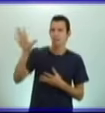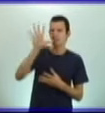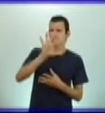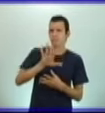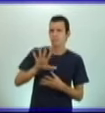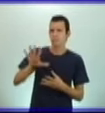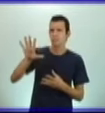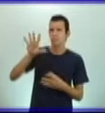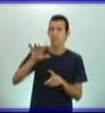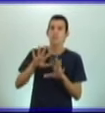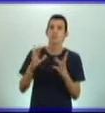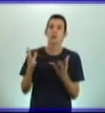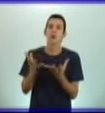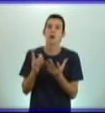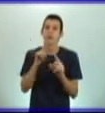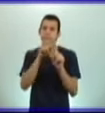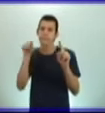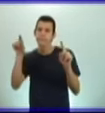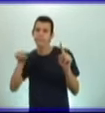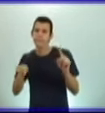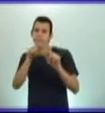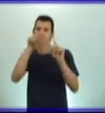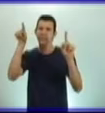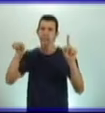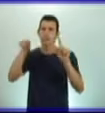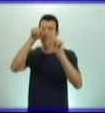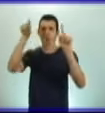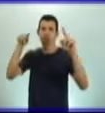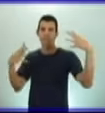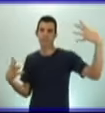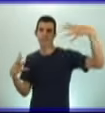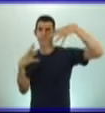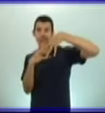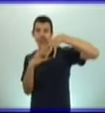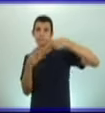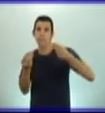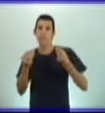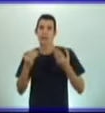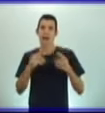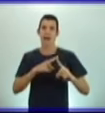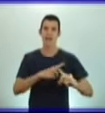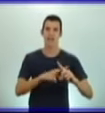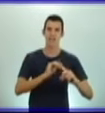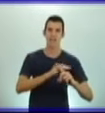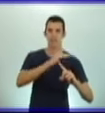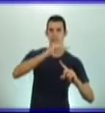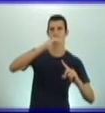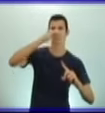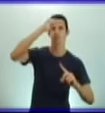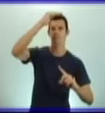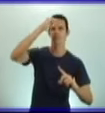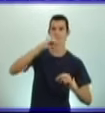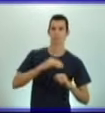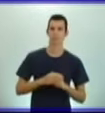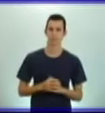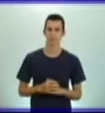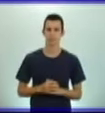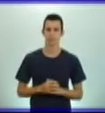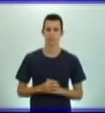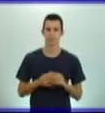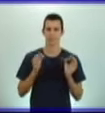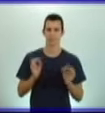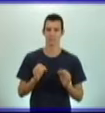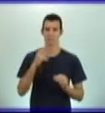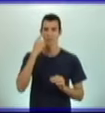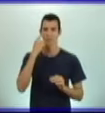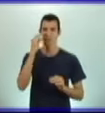X. Observen ahí que hemos señalado un signo más aquí y otro signo más aquí. Quiere decir que la función